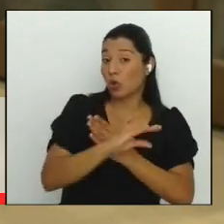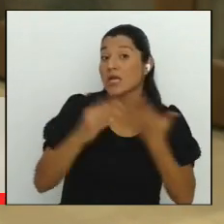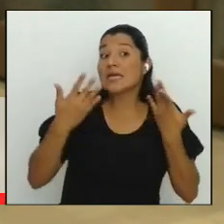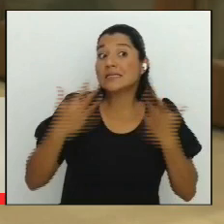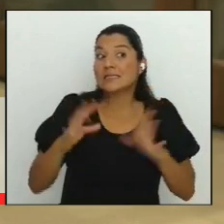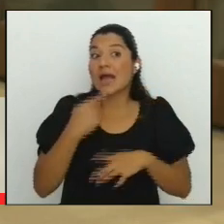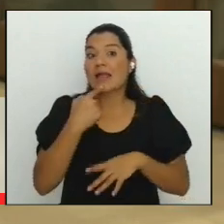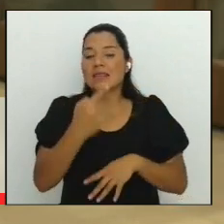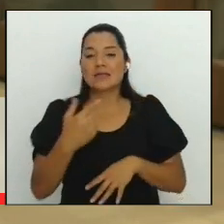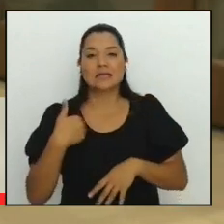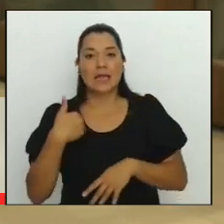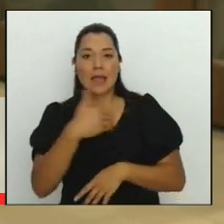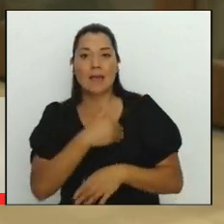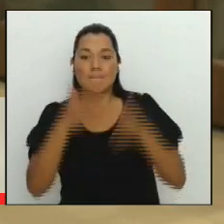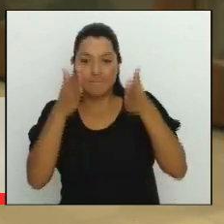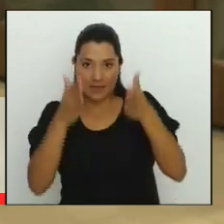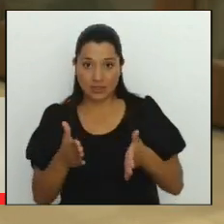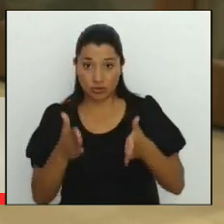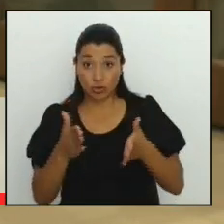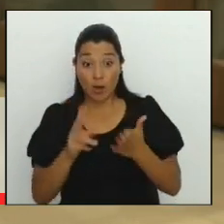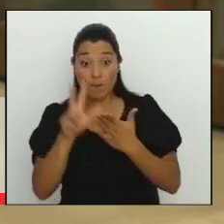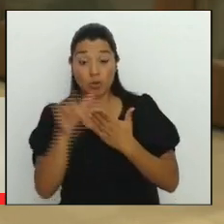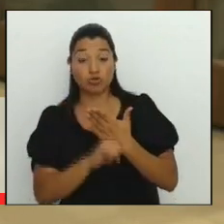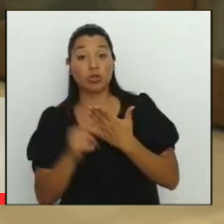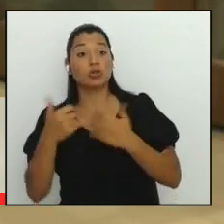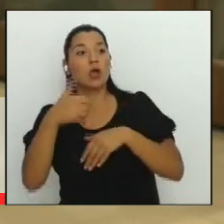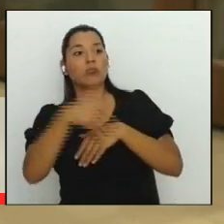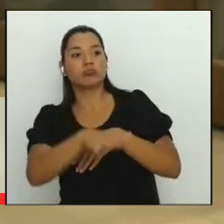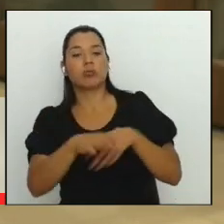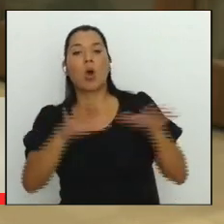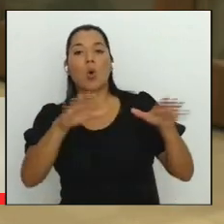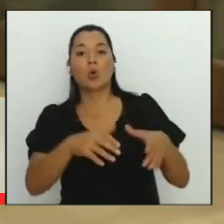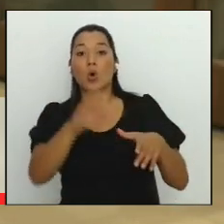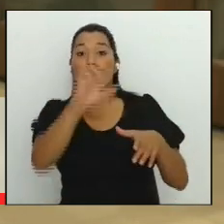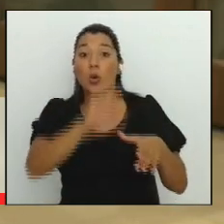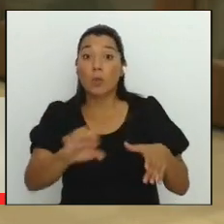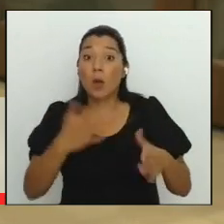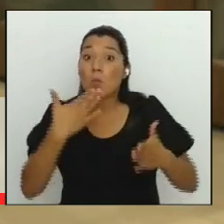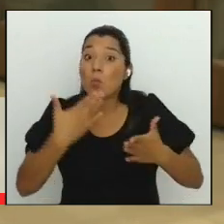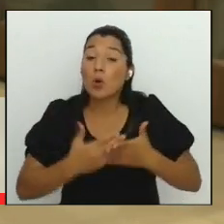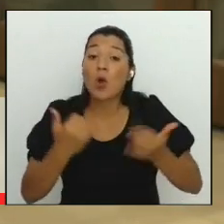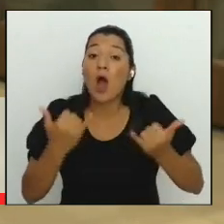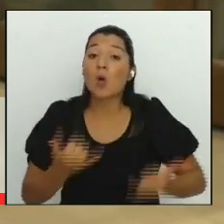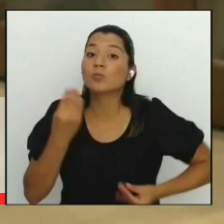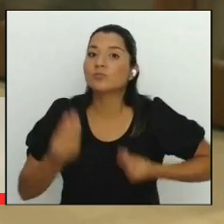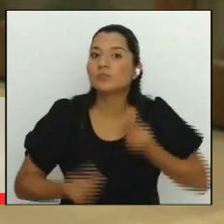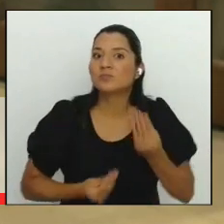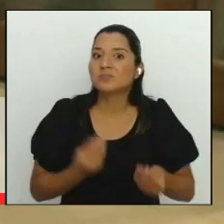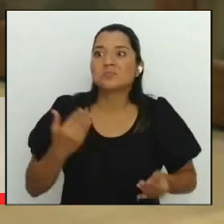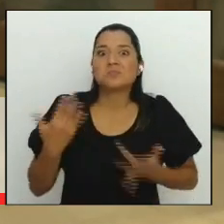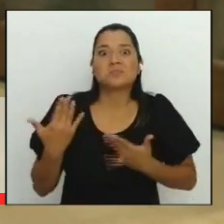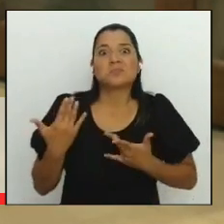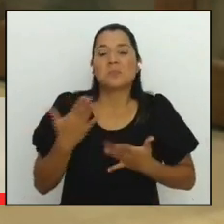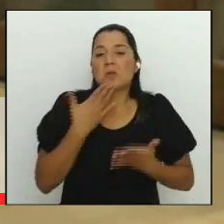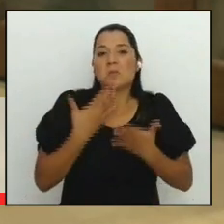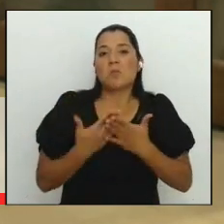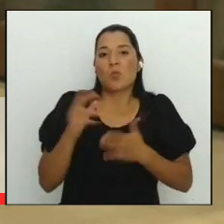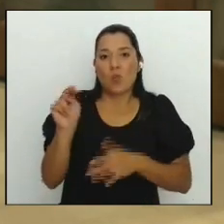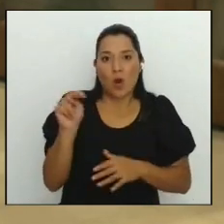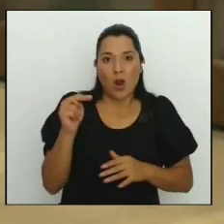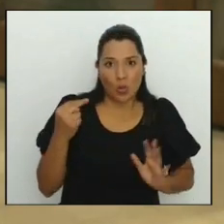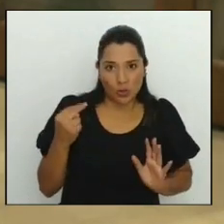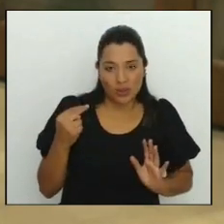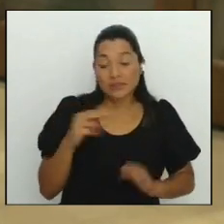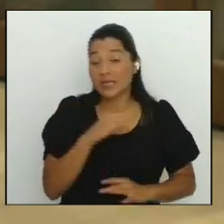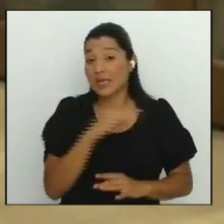fue enviado el proyecto a la Unión Europea. Bueno, ahora lo que nos espera es tener buenas noticias y que la evaluación,